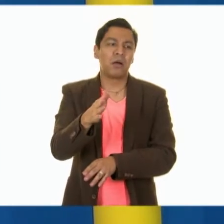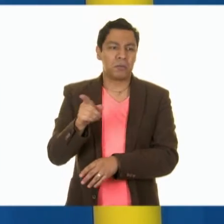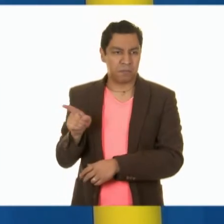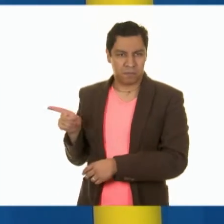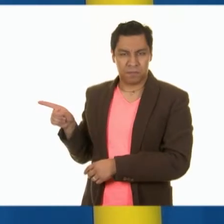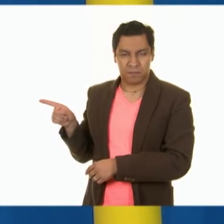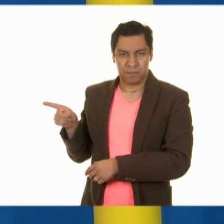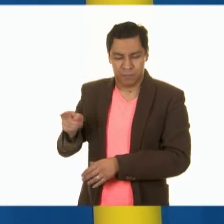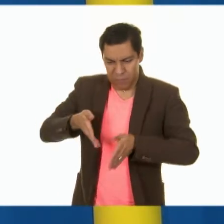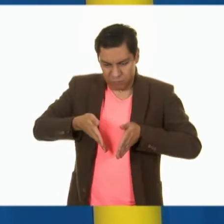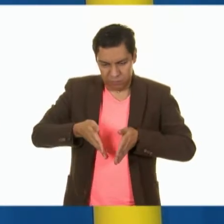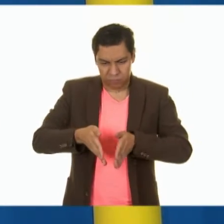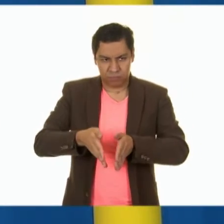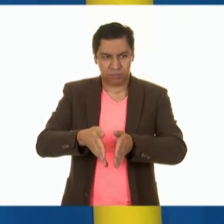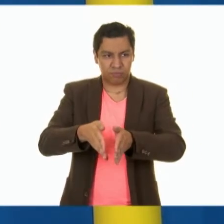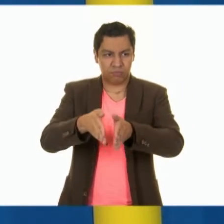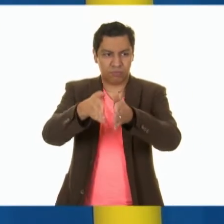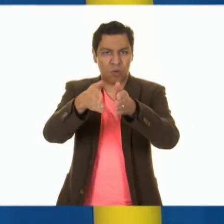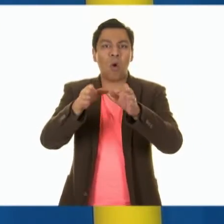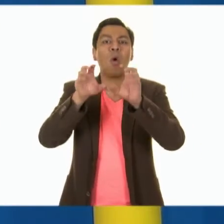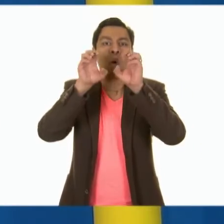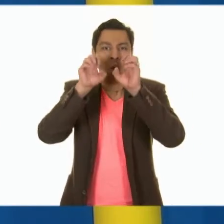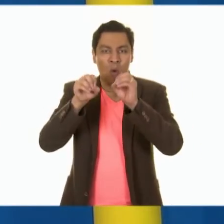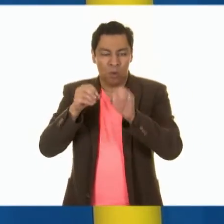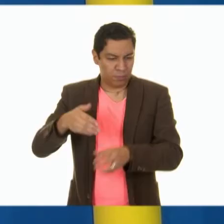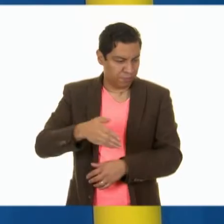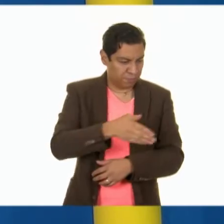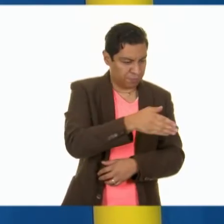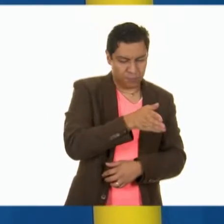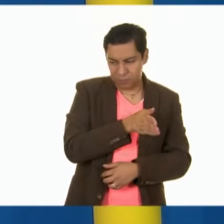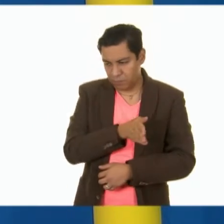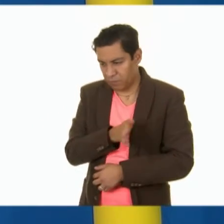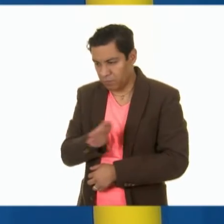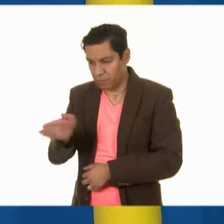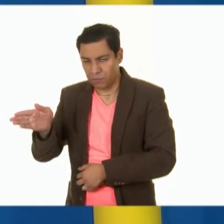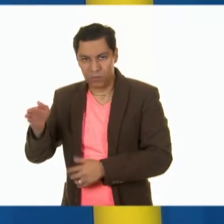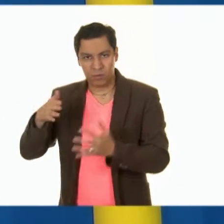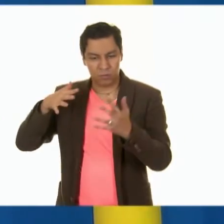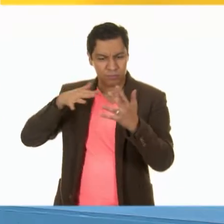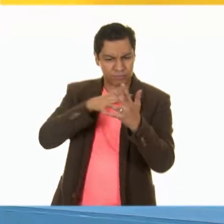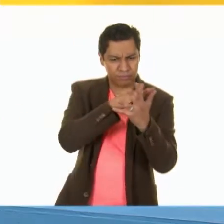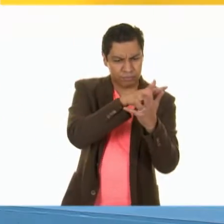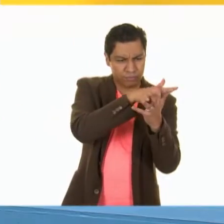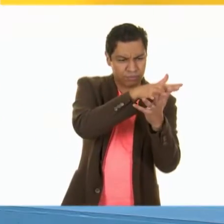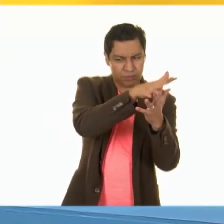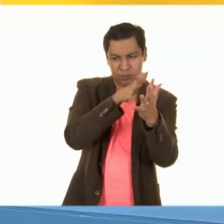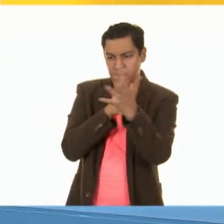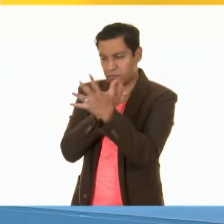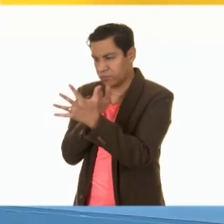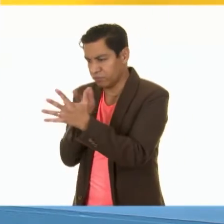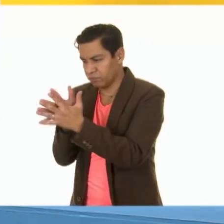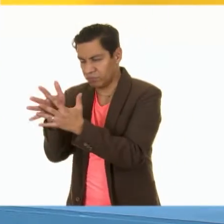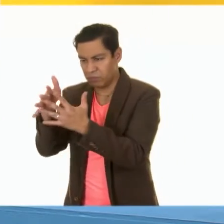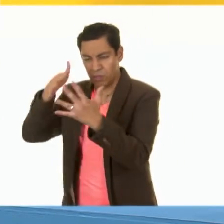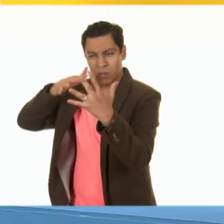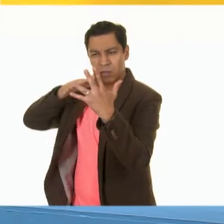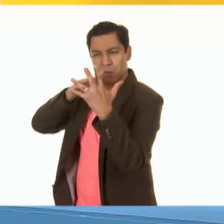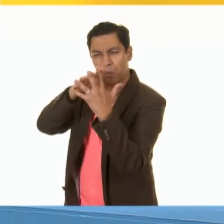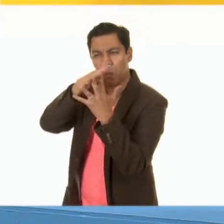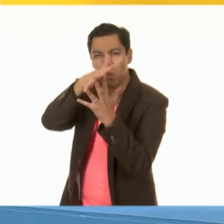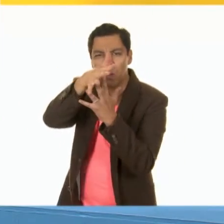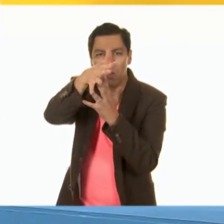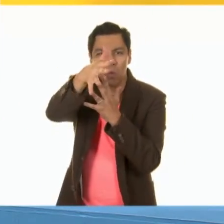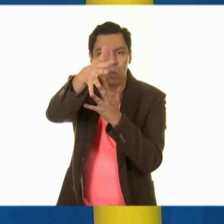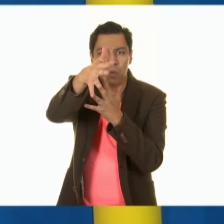Los fotones se mueven en ondas a través del aire, viajando en línea recta desde su fuente. ¿Eso significa que llegan a